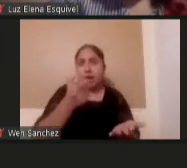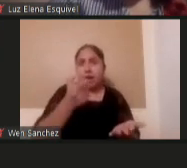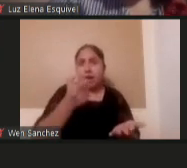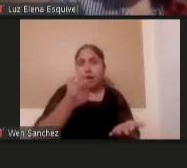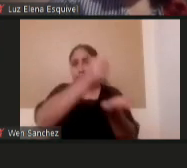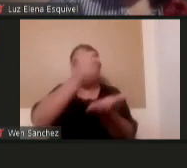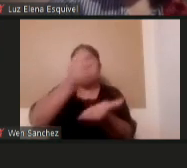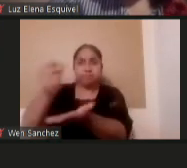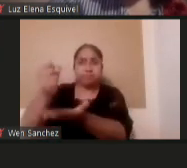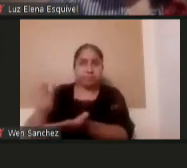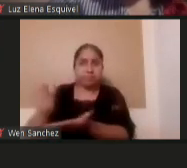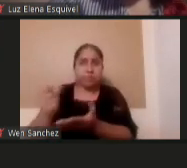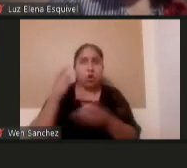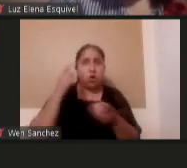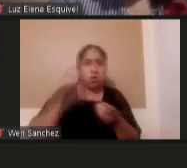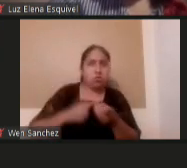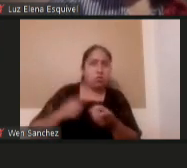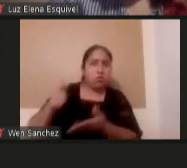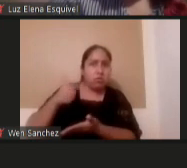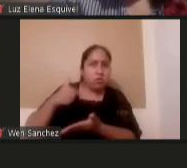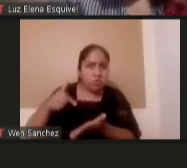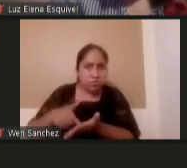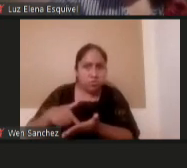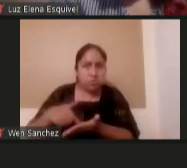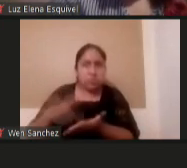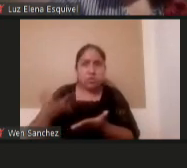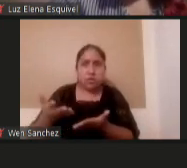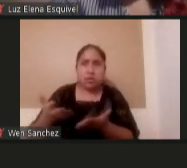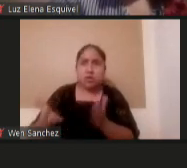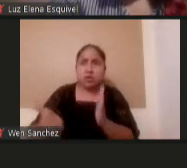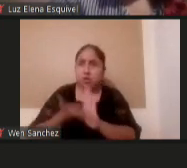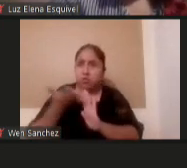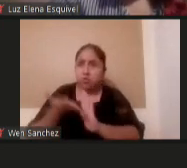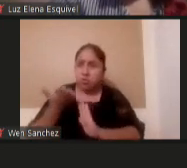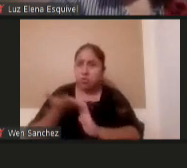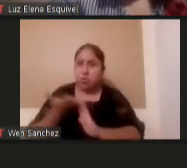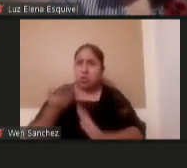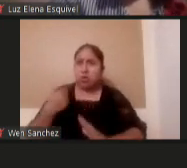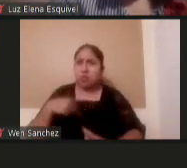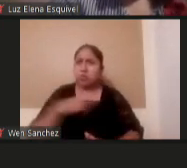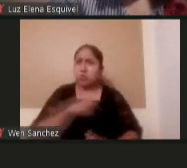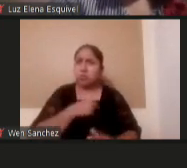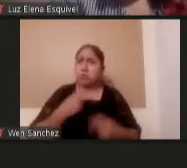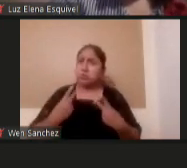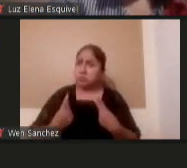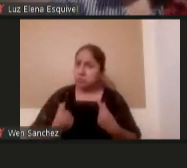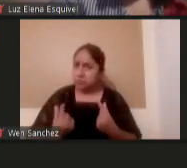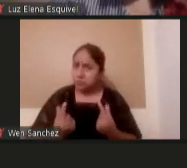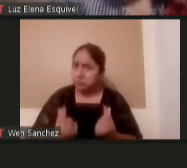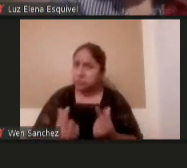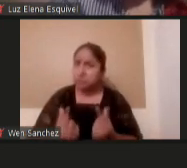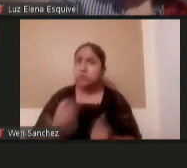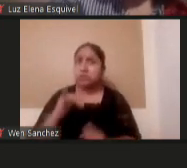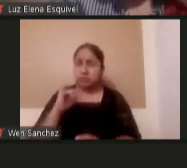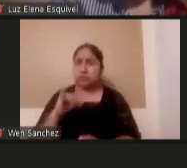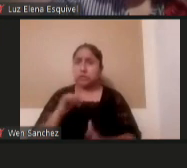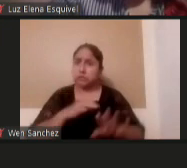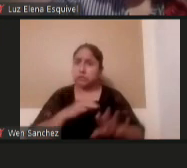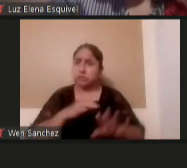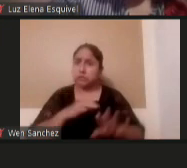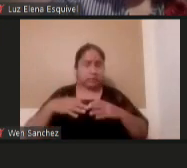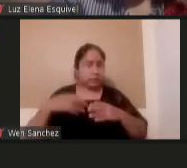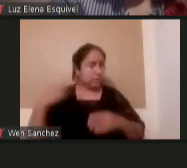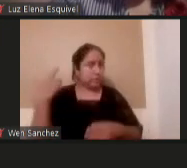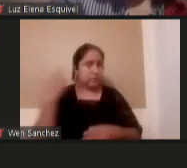dirección. Creo que hemos trabajado de manera eficiente a través de la Secretaría del Ayuntamiento, de la Dirección